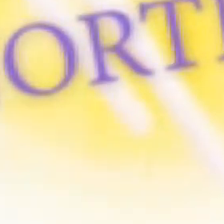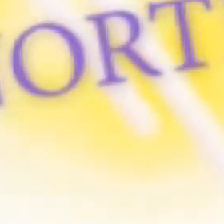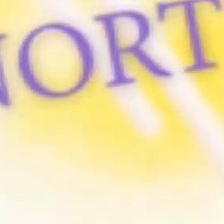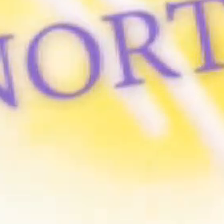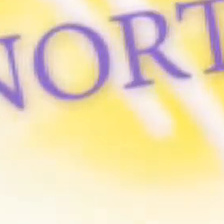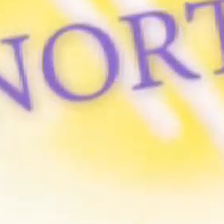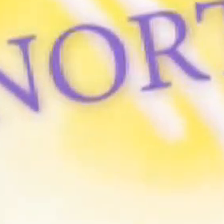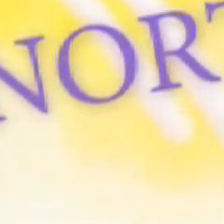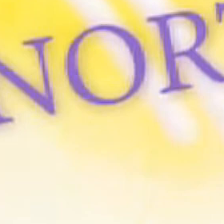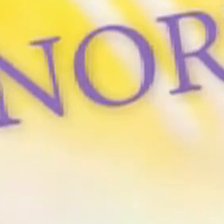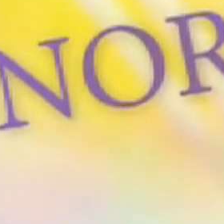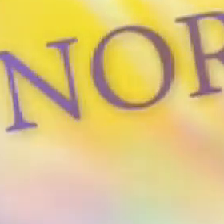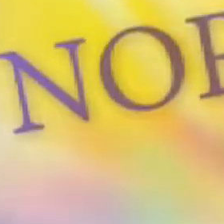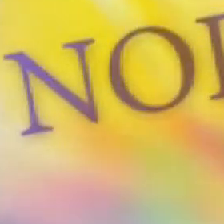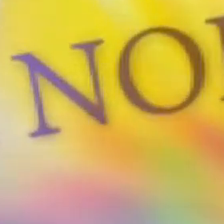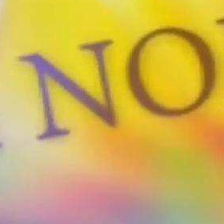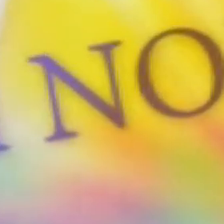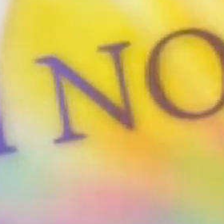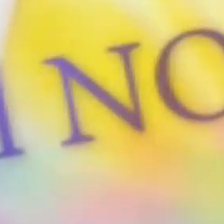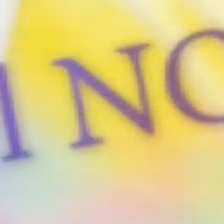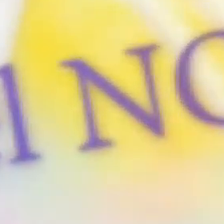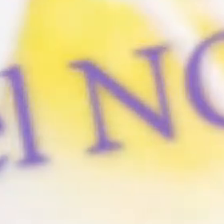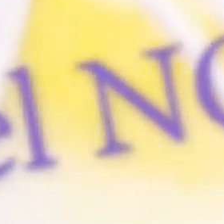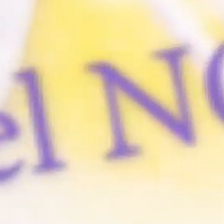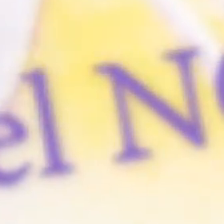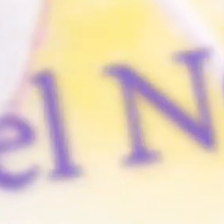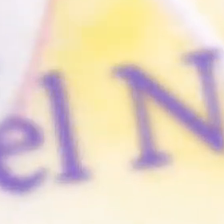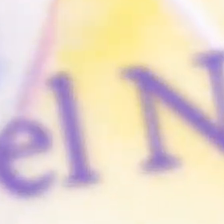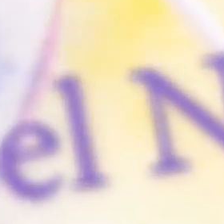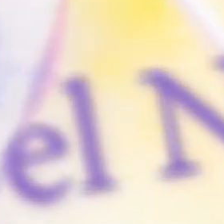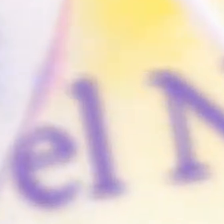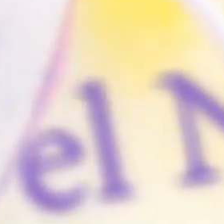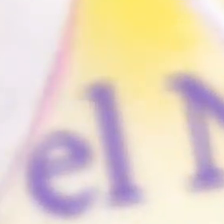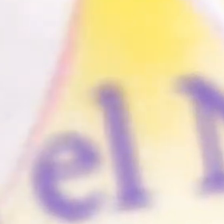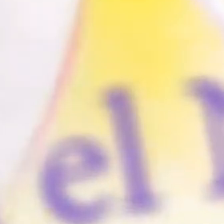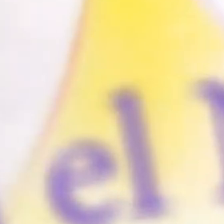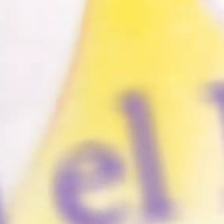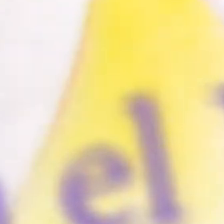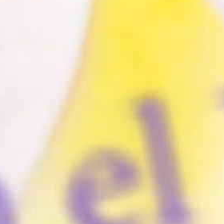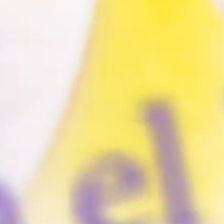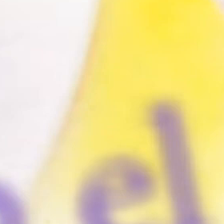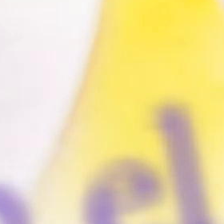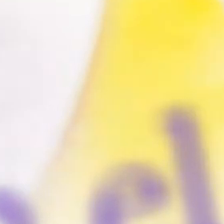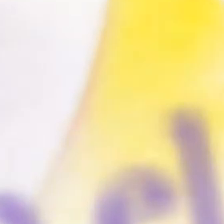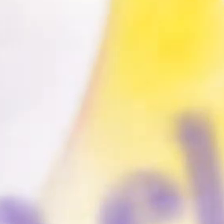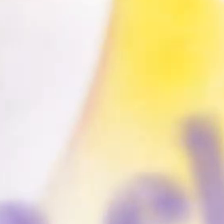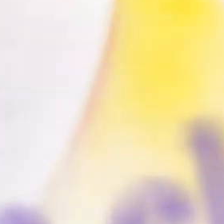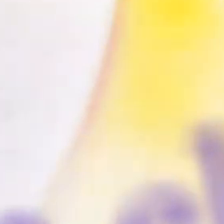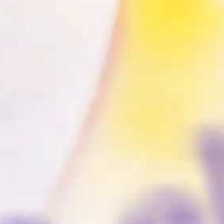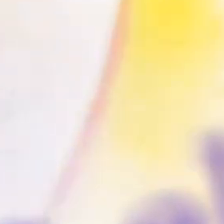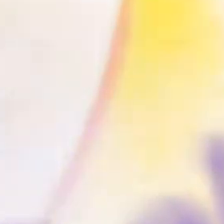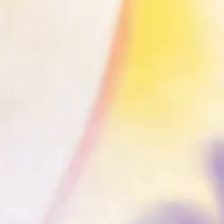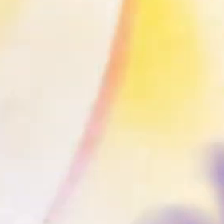Para usted, para los que viven lejos de un templo, los que están enfermos, presos o imposibilitados